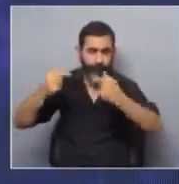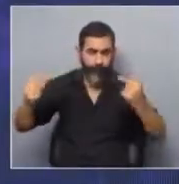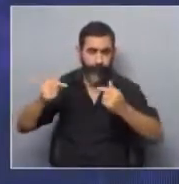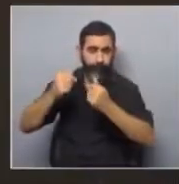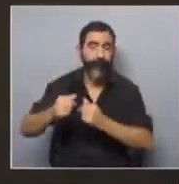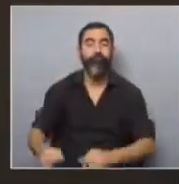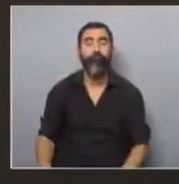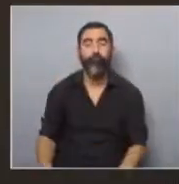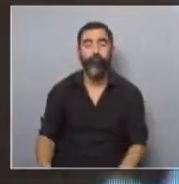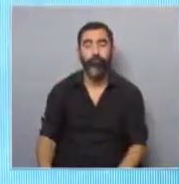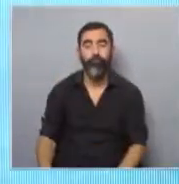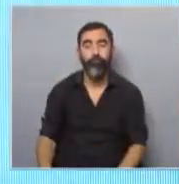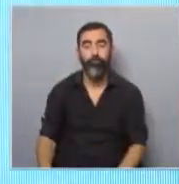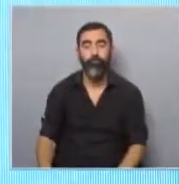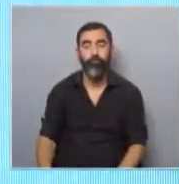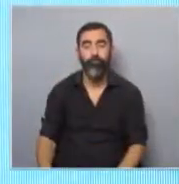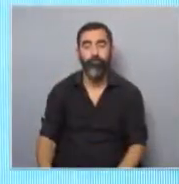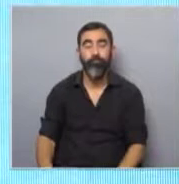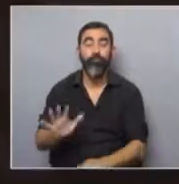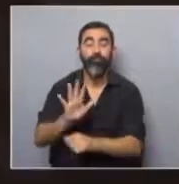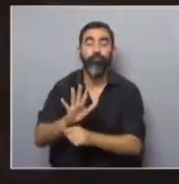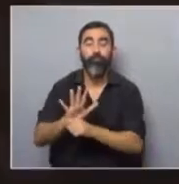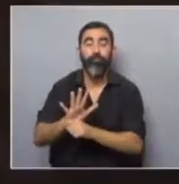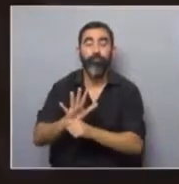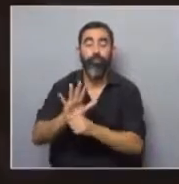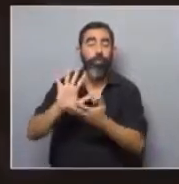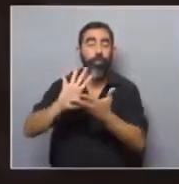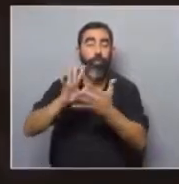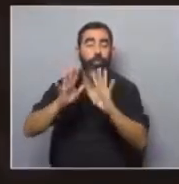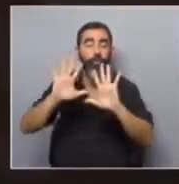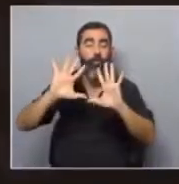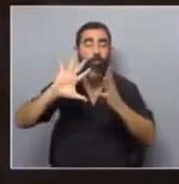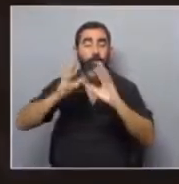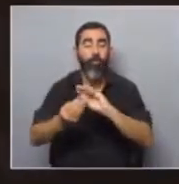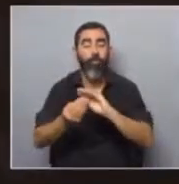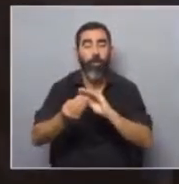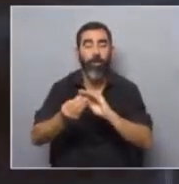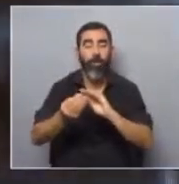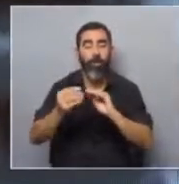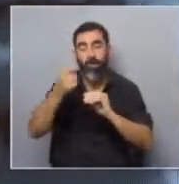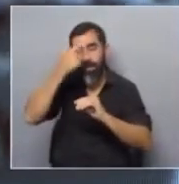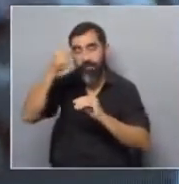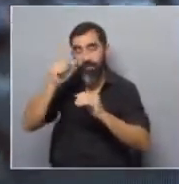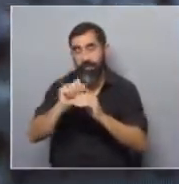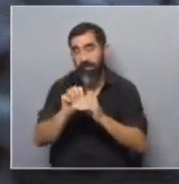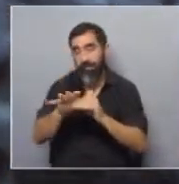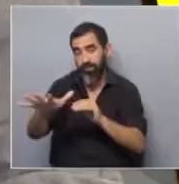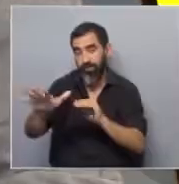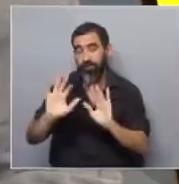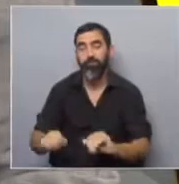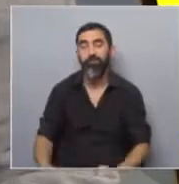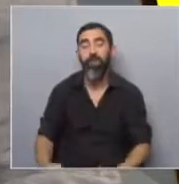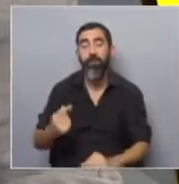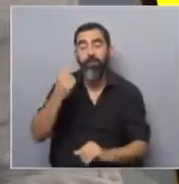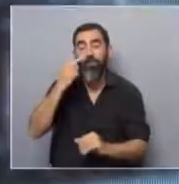como, vamos a decir, una línea fecunda en una rama de la ciencia.